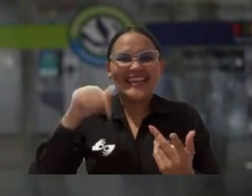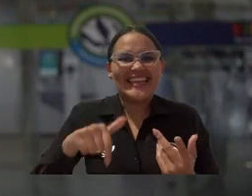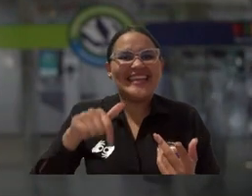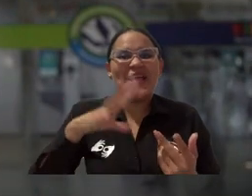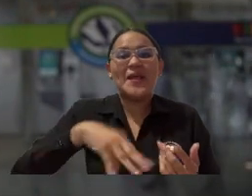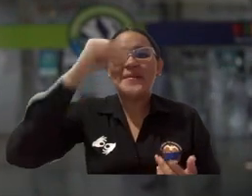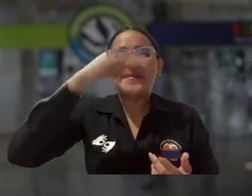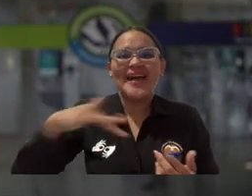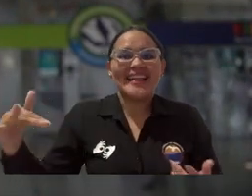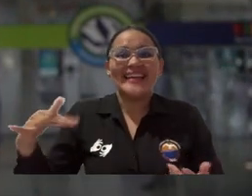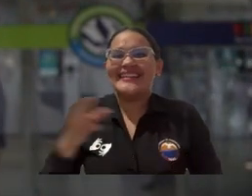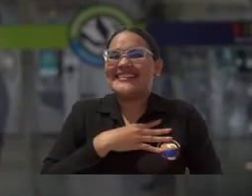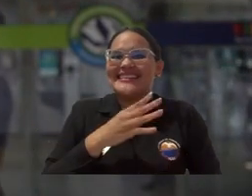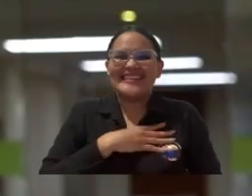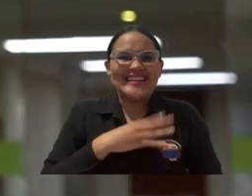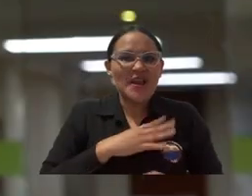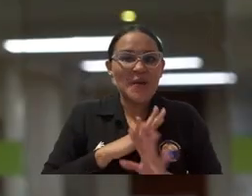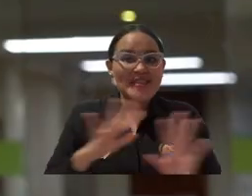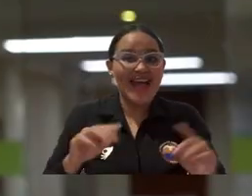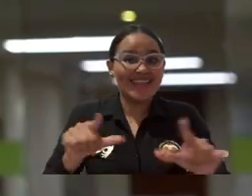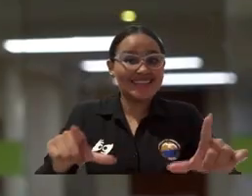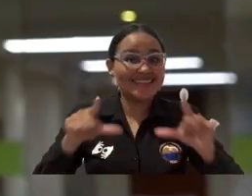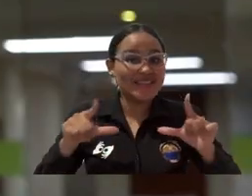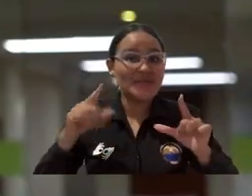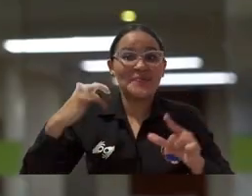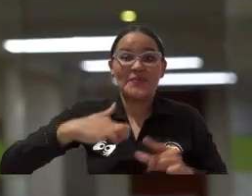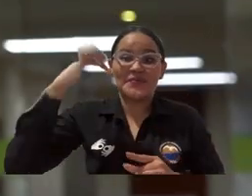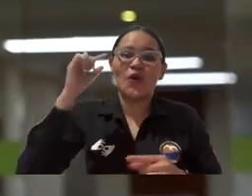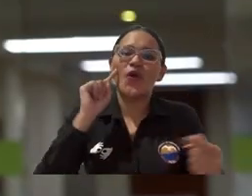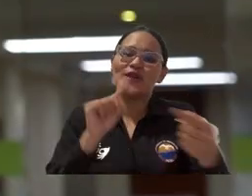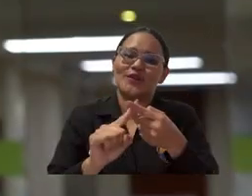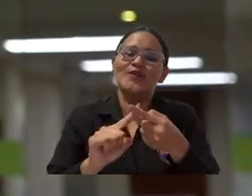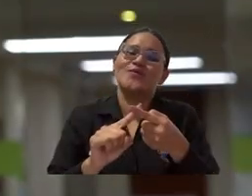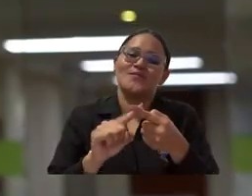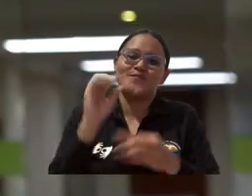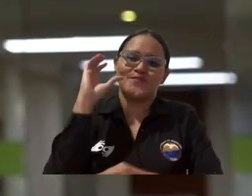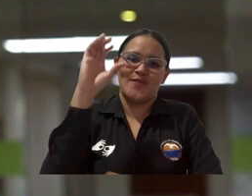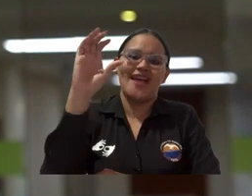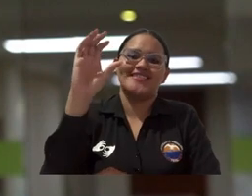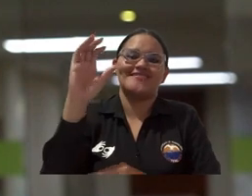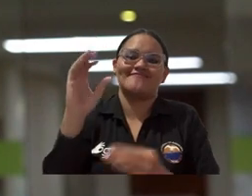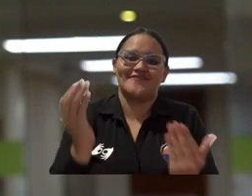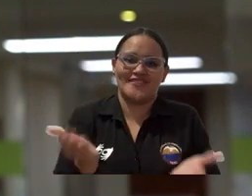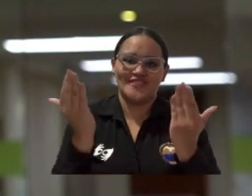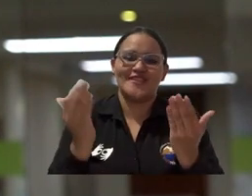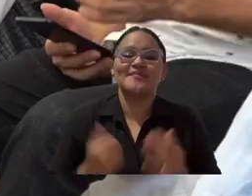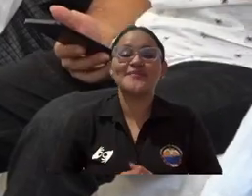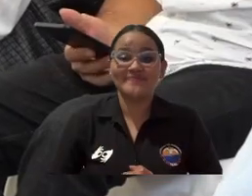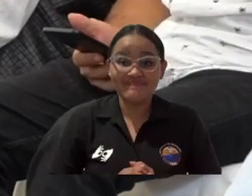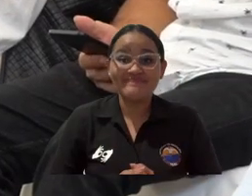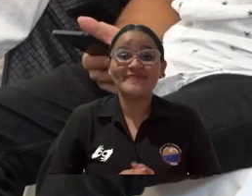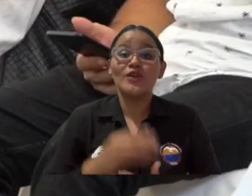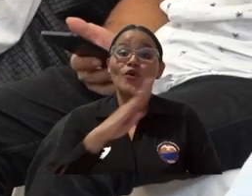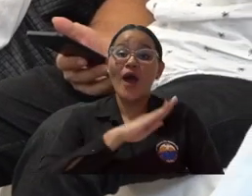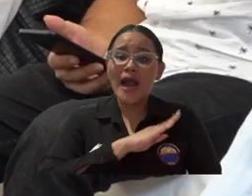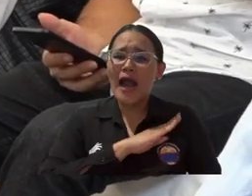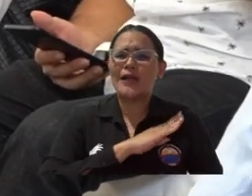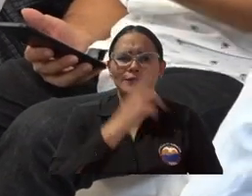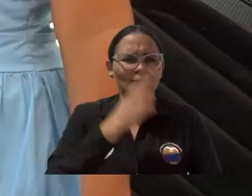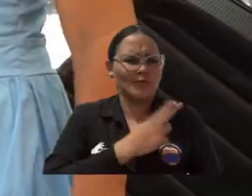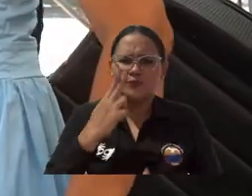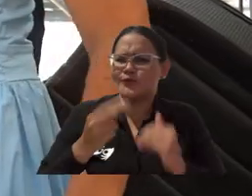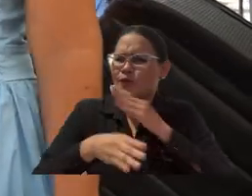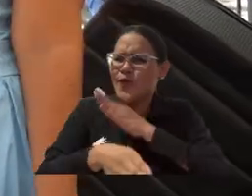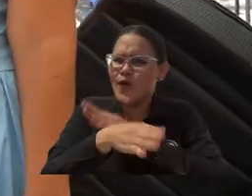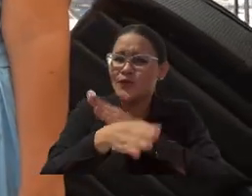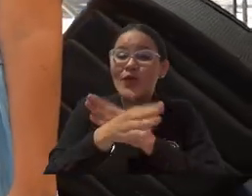muchos jóvenes, de muchos magdalenenses. Reciben ese título para poderle servir al país. El compromiso de los